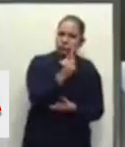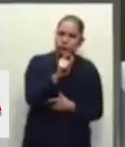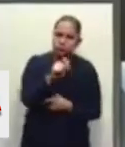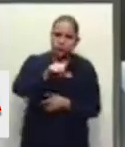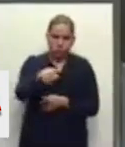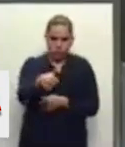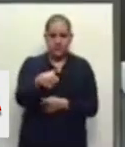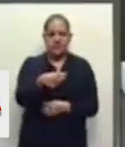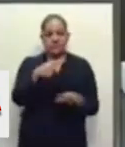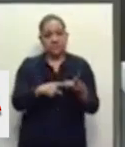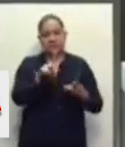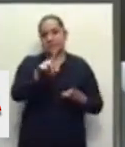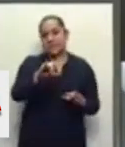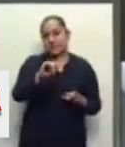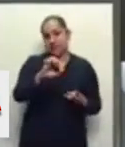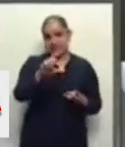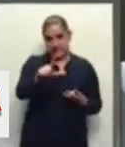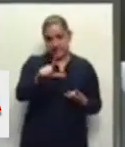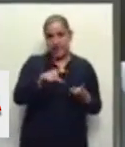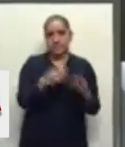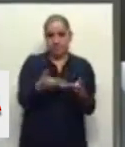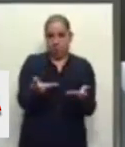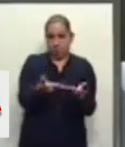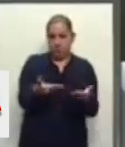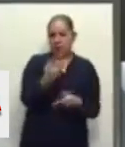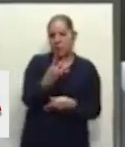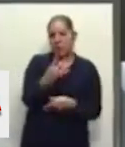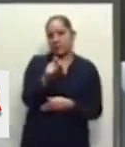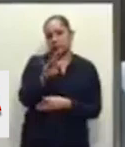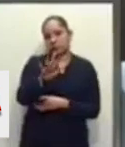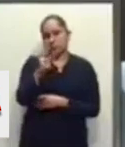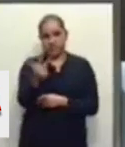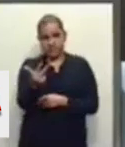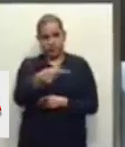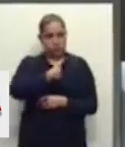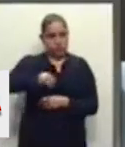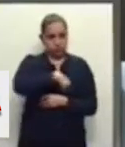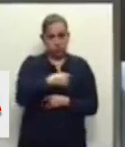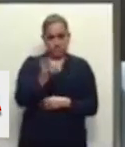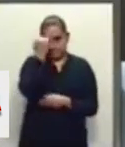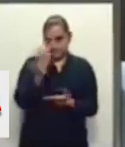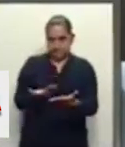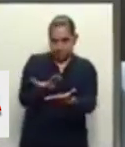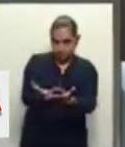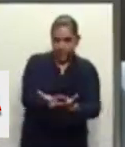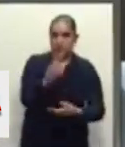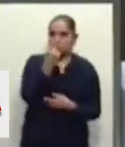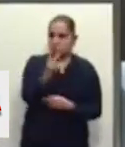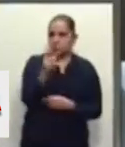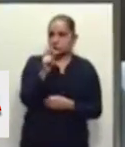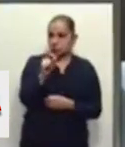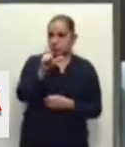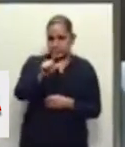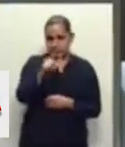Y el diésel, que está actualmente a 4.58, la propuesta es que sea a 2.74